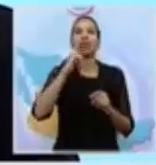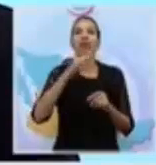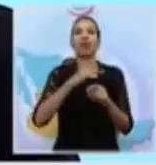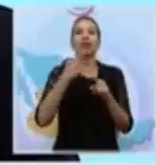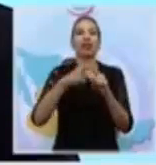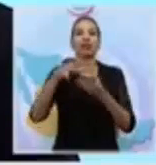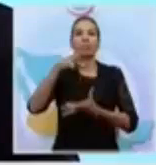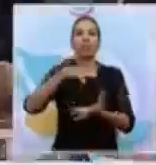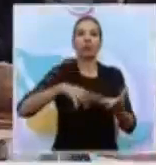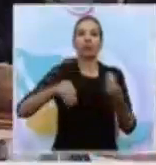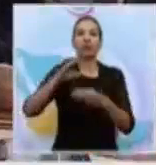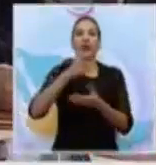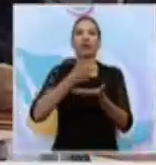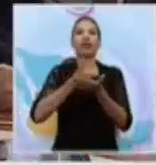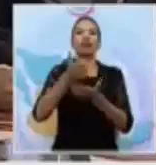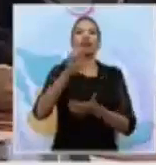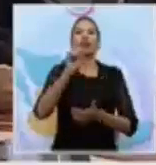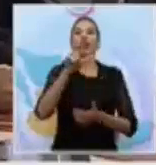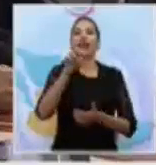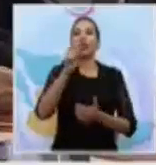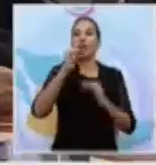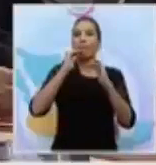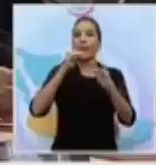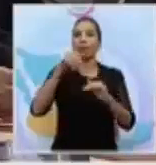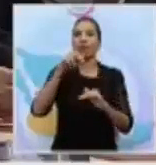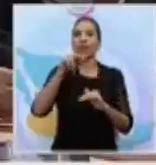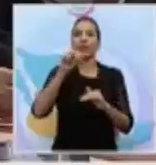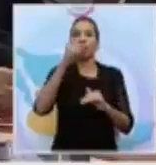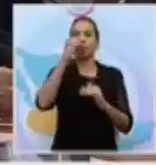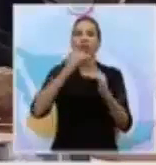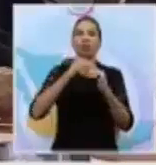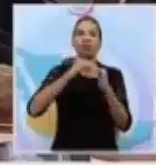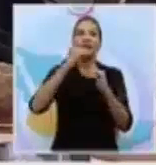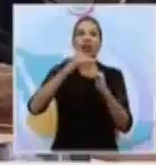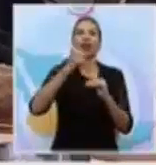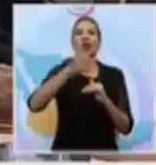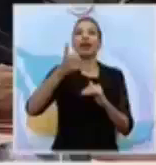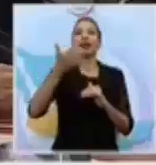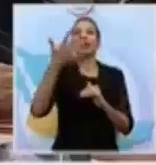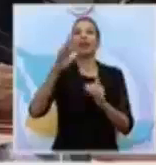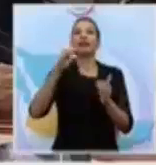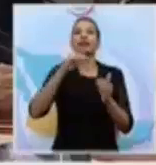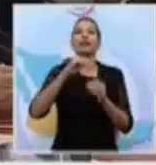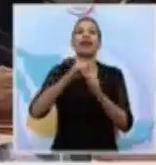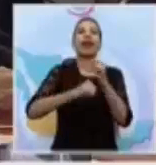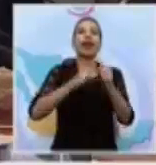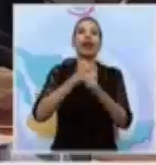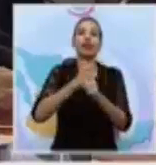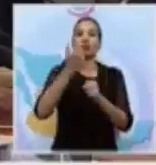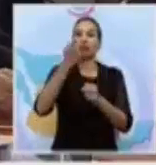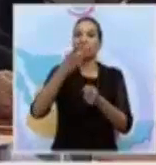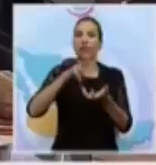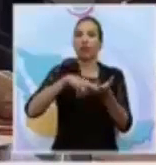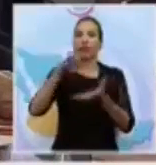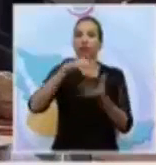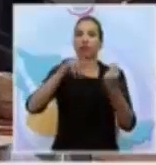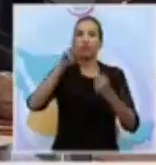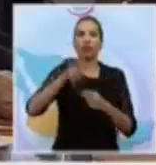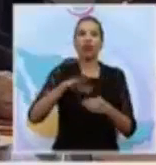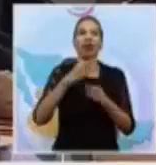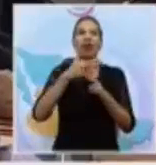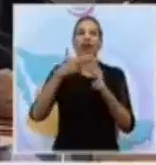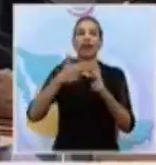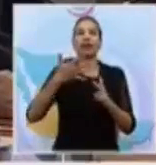de recuperación del salario mínimo, diseñado para duplicar cada 10 años su poder adquisitivo real, por lo menos